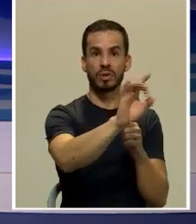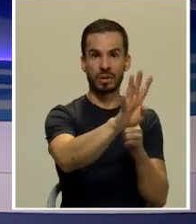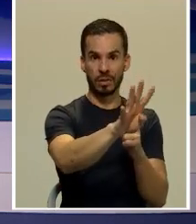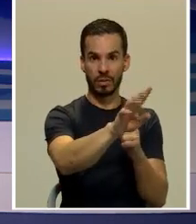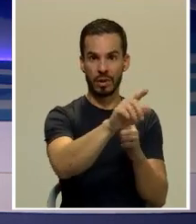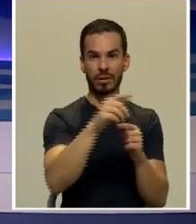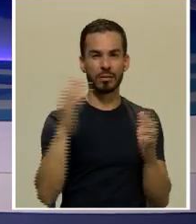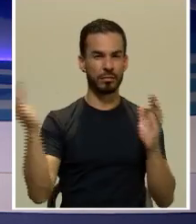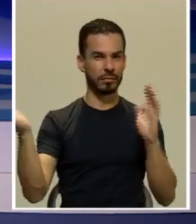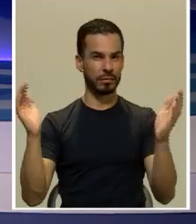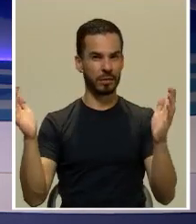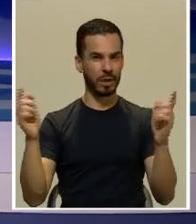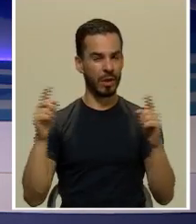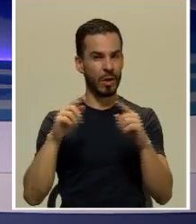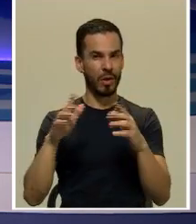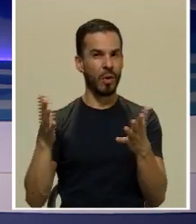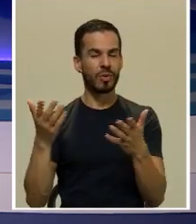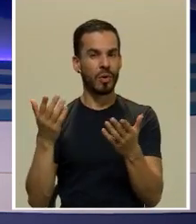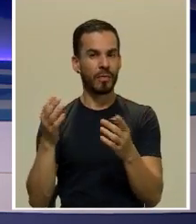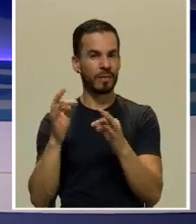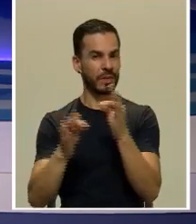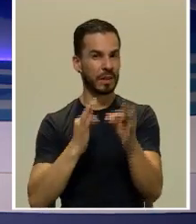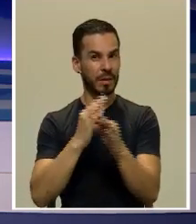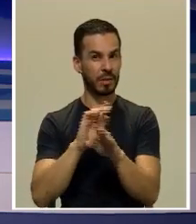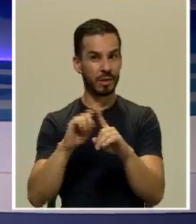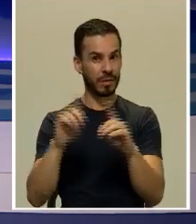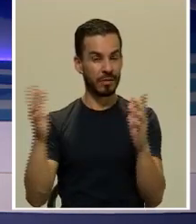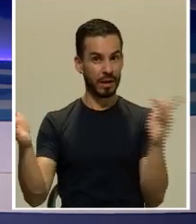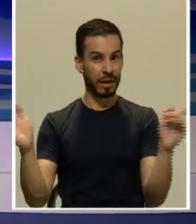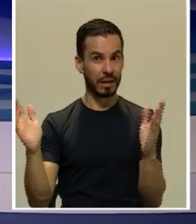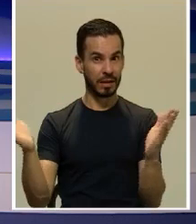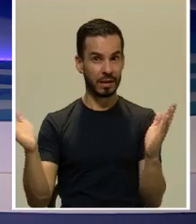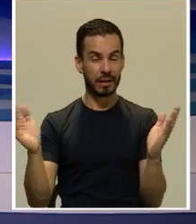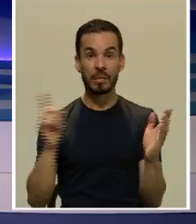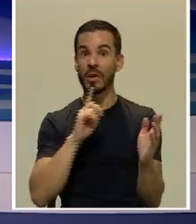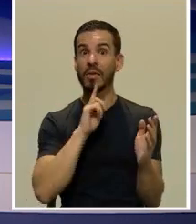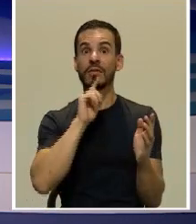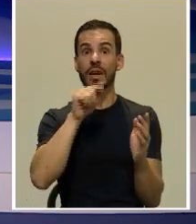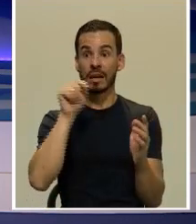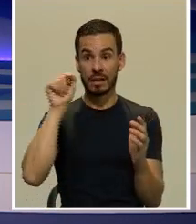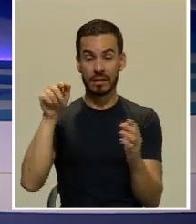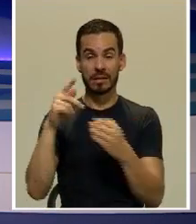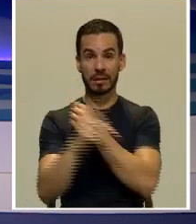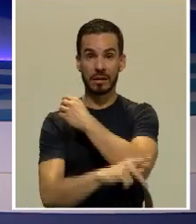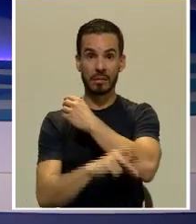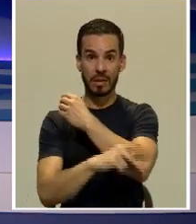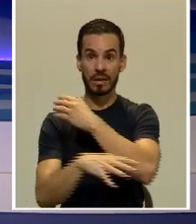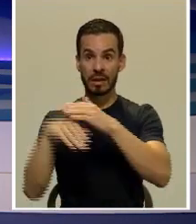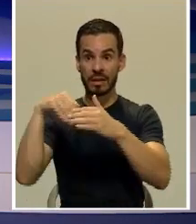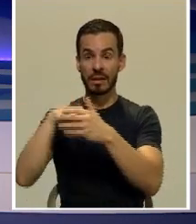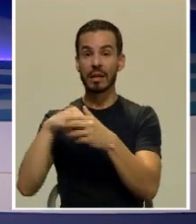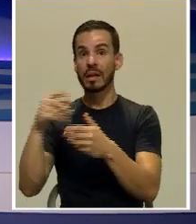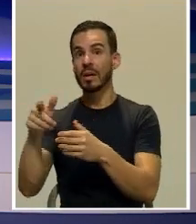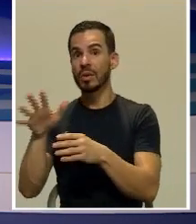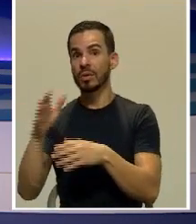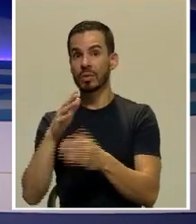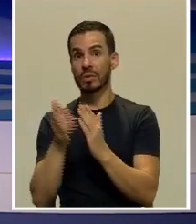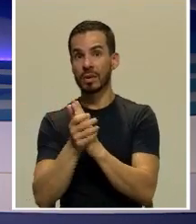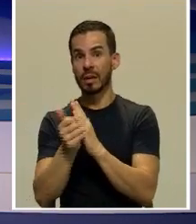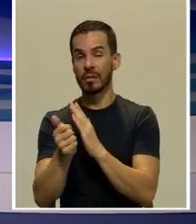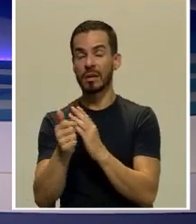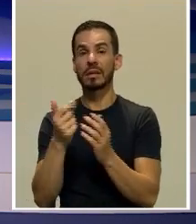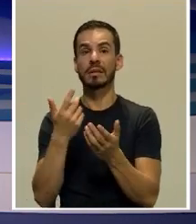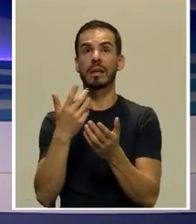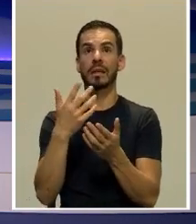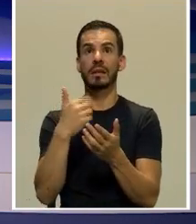por supuesto, bestias distintas, pero la realidad es que este país, creo que dentro de sus capacidades, ha